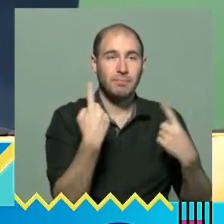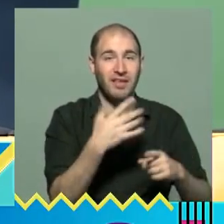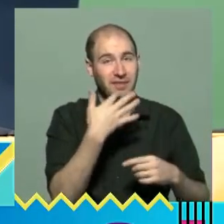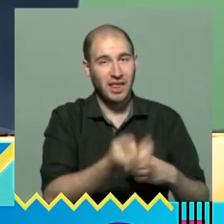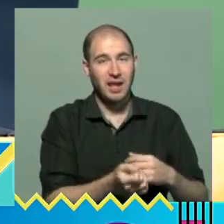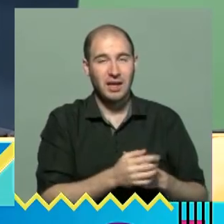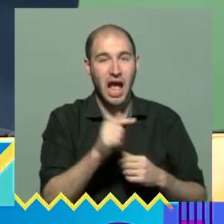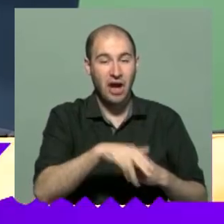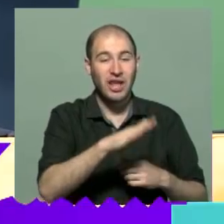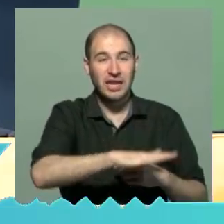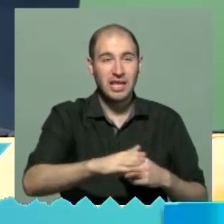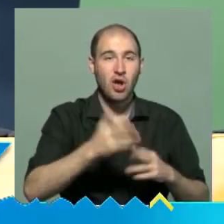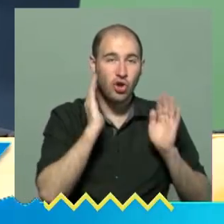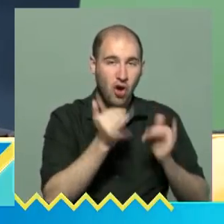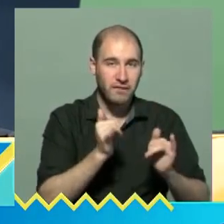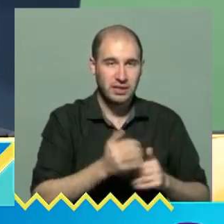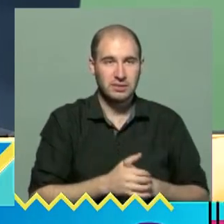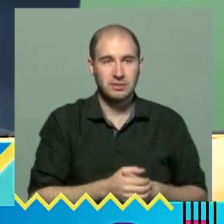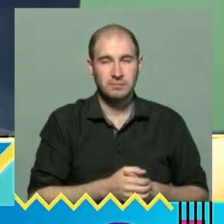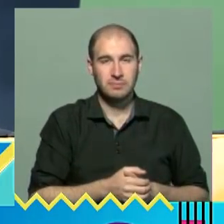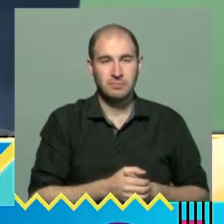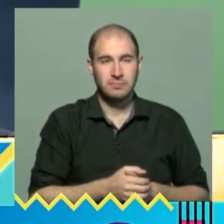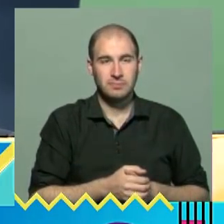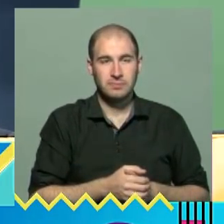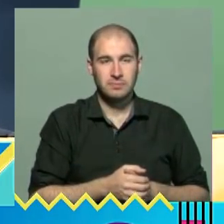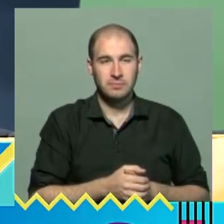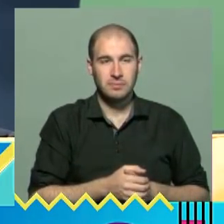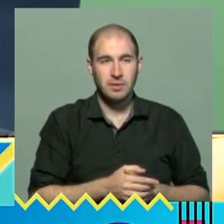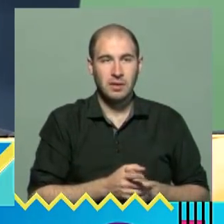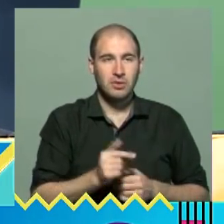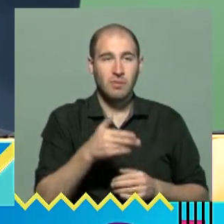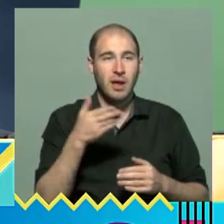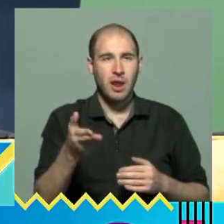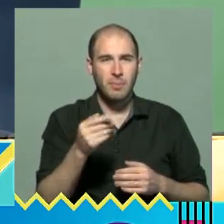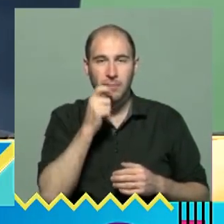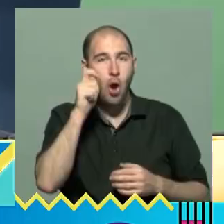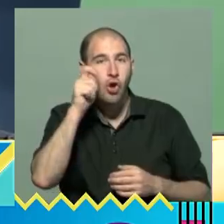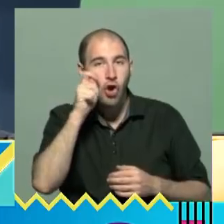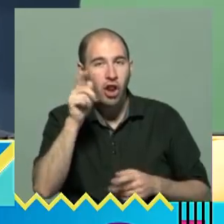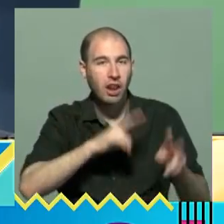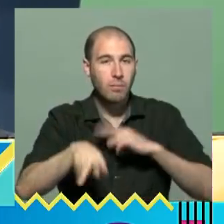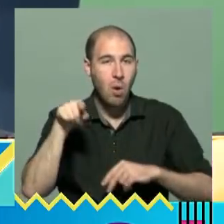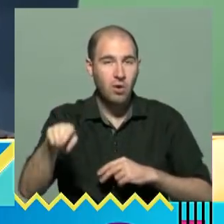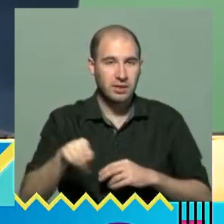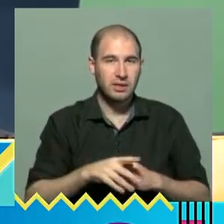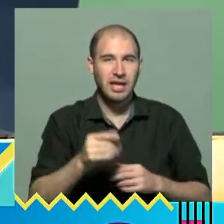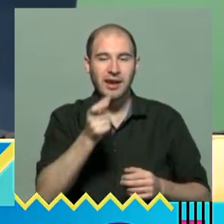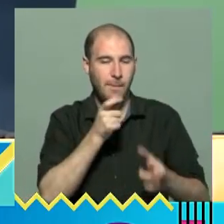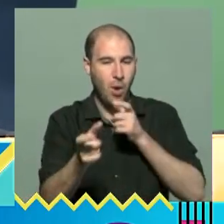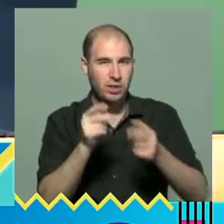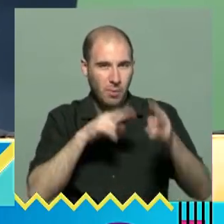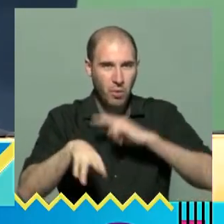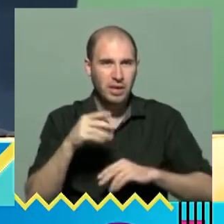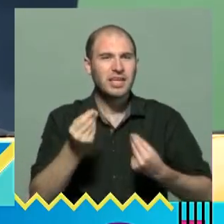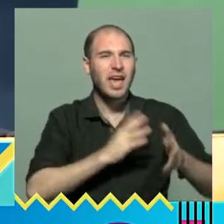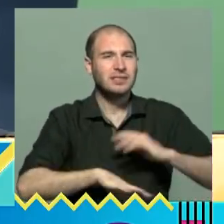realidad que hoy los niños, niñas y adolescentes acuden al señor Google, ¿no? A buscar respuestas. ¿Qué